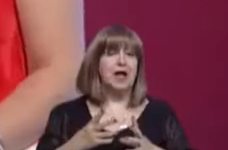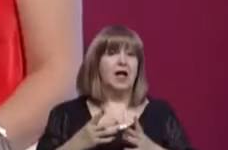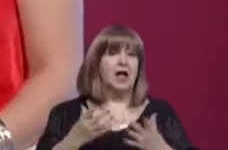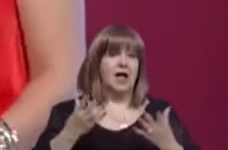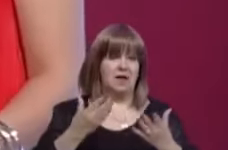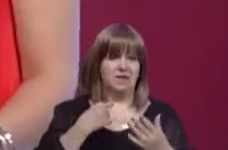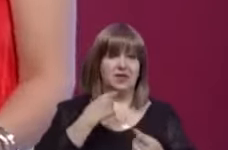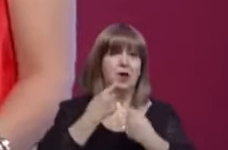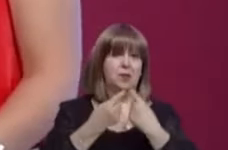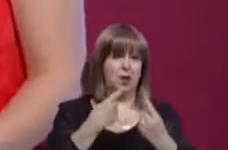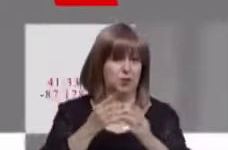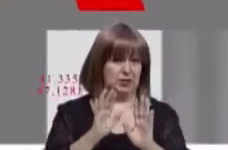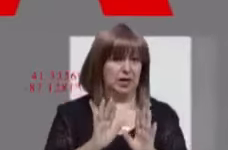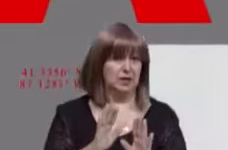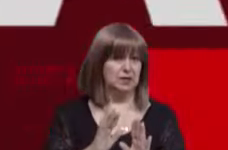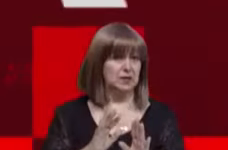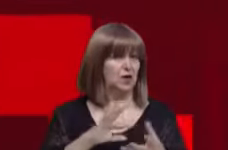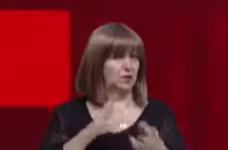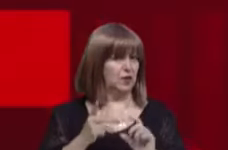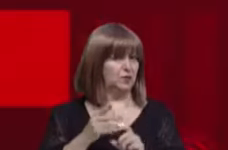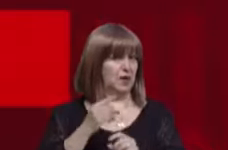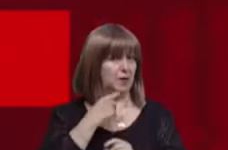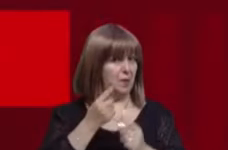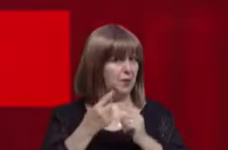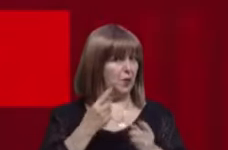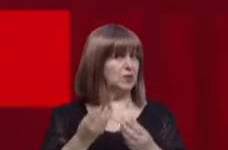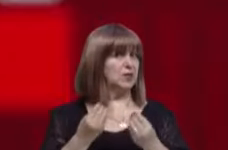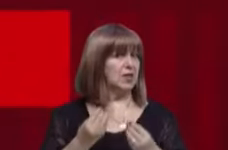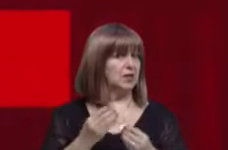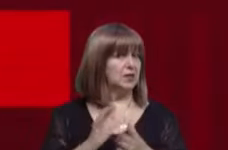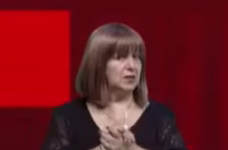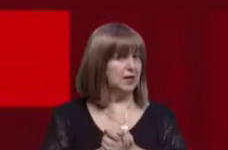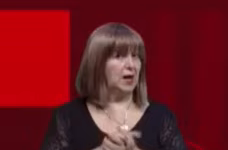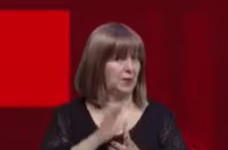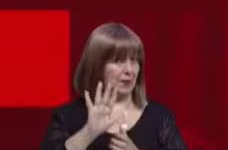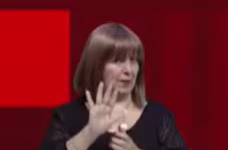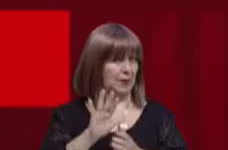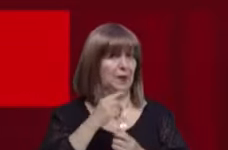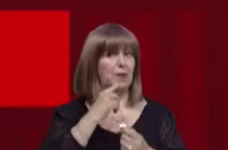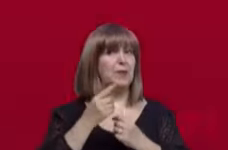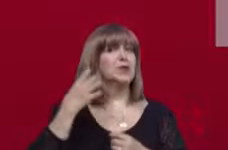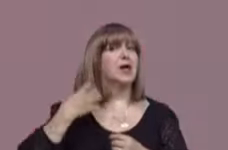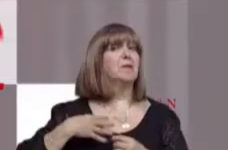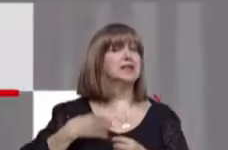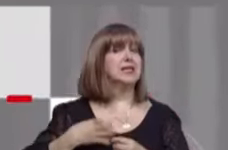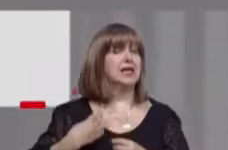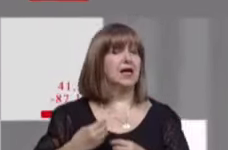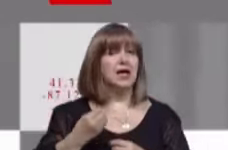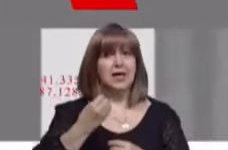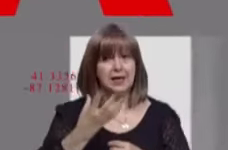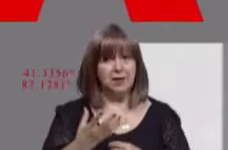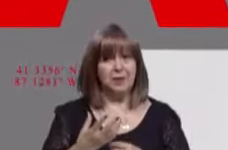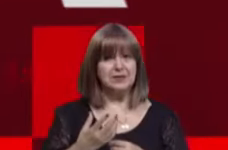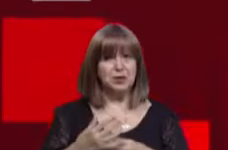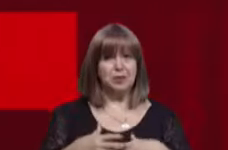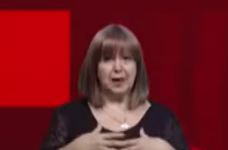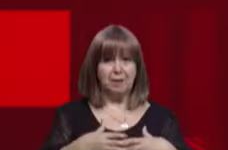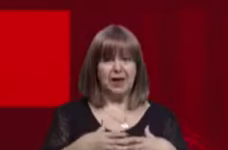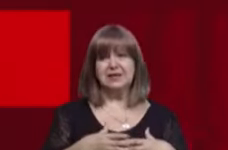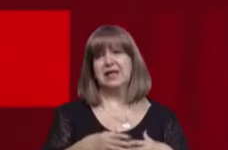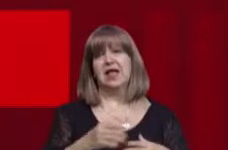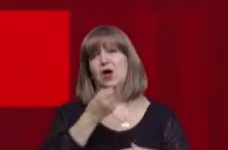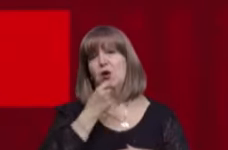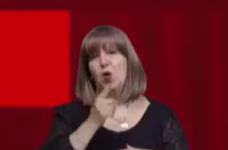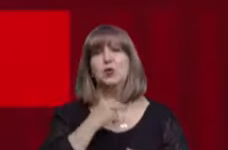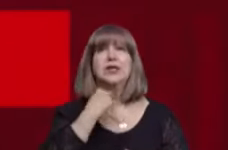información en vivo con Marcela Navarro. Marcela, te escuchamos. Bienvenida. ¿Qué es lo que recogiste en la calle, las opiniones de los chicos y